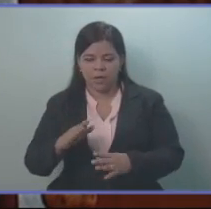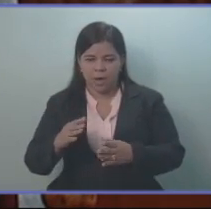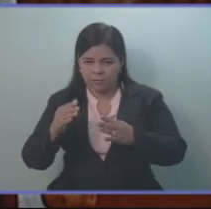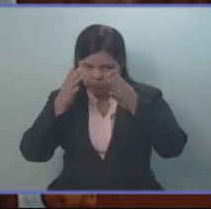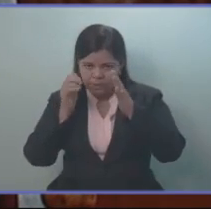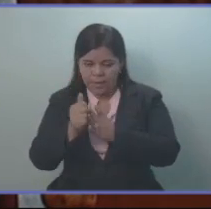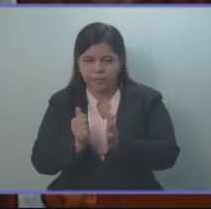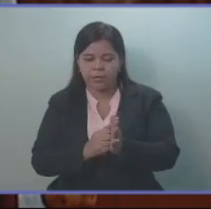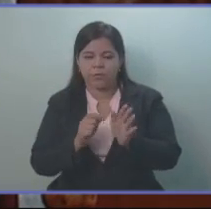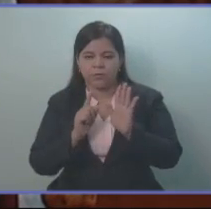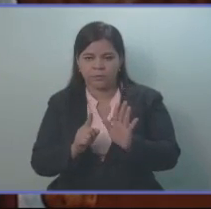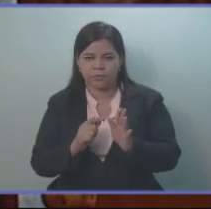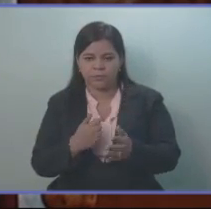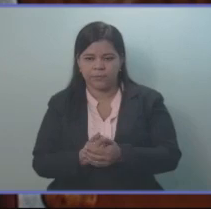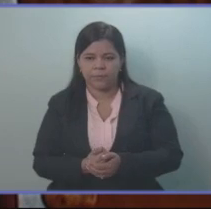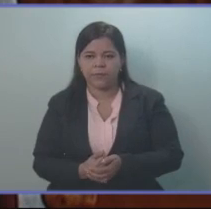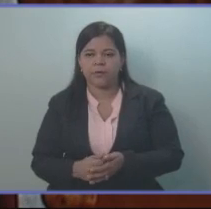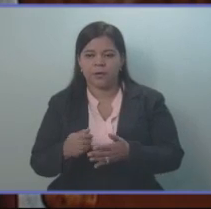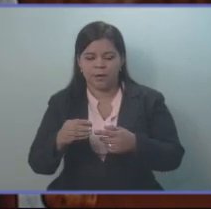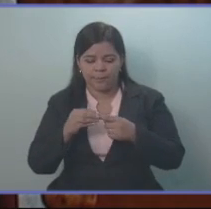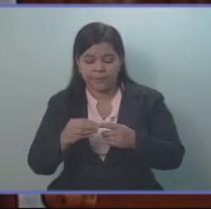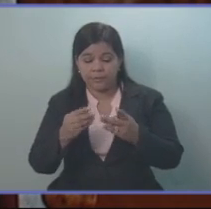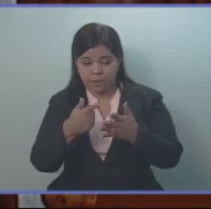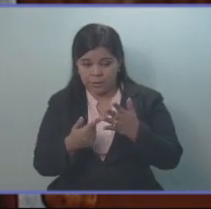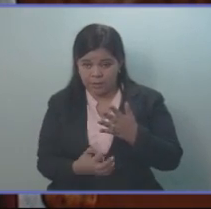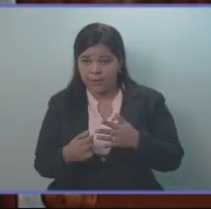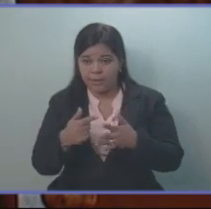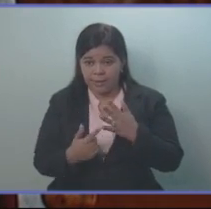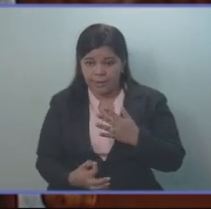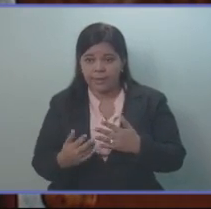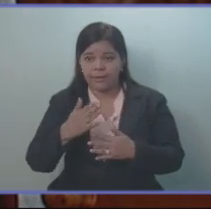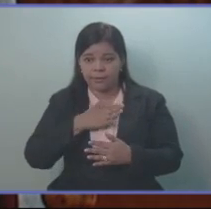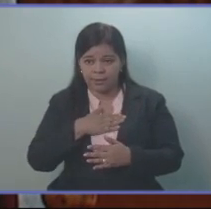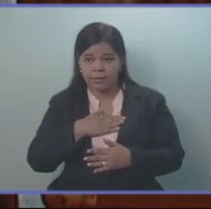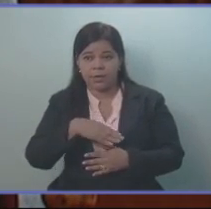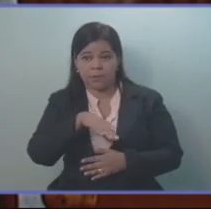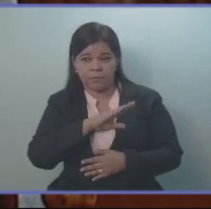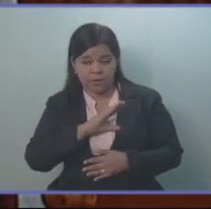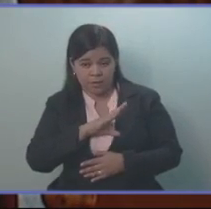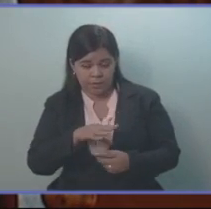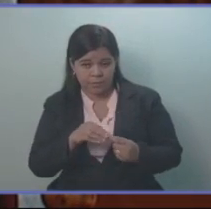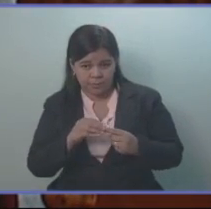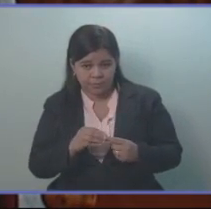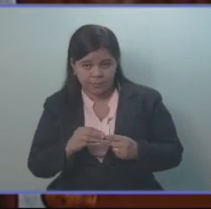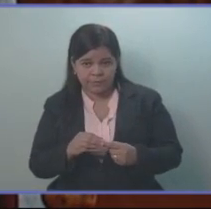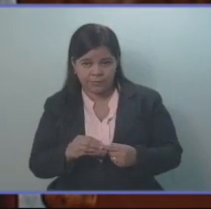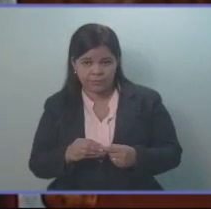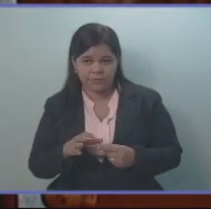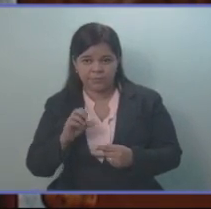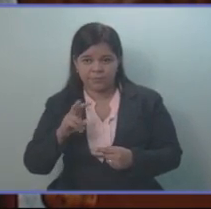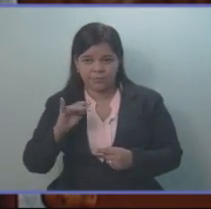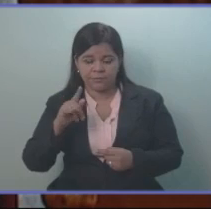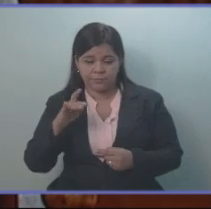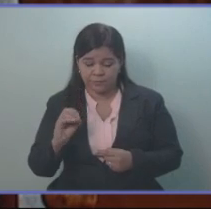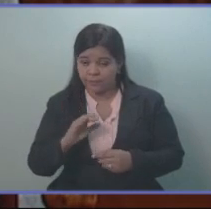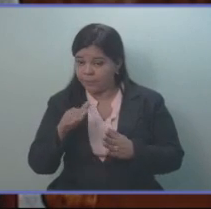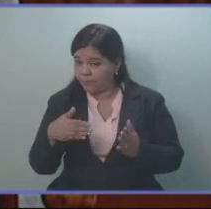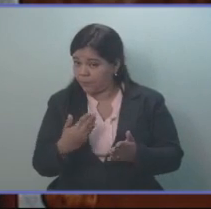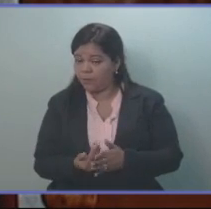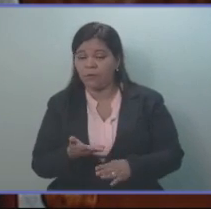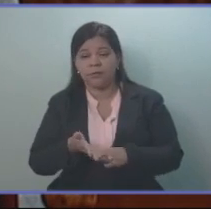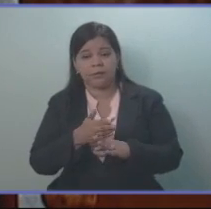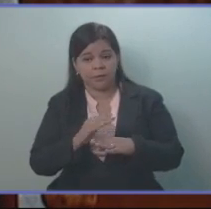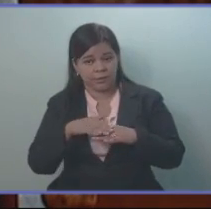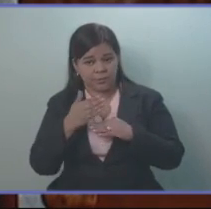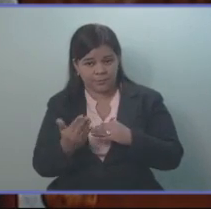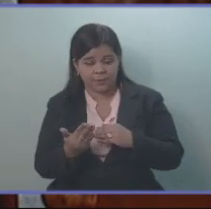finales. Especialidad de la ley. La presente ley es de carácter especial e interés público y sus disposiciones prevalecerán